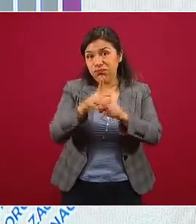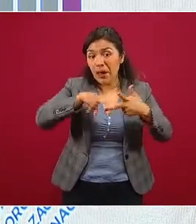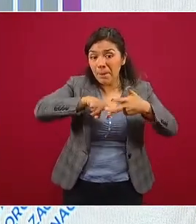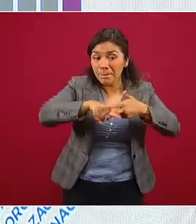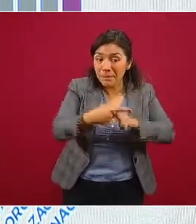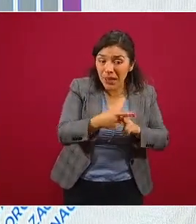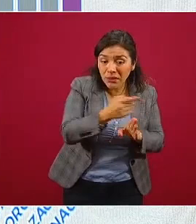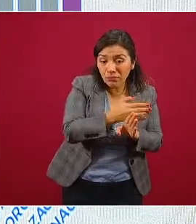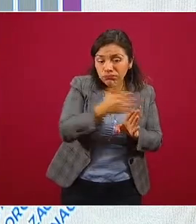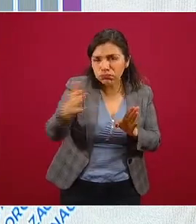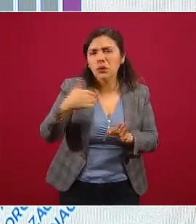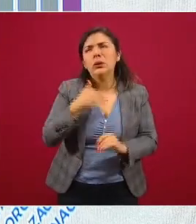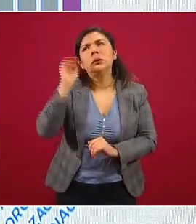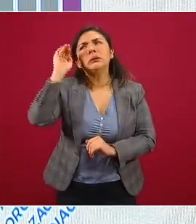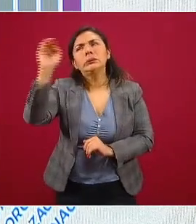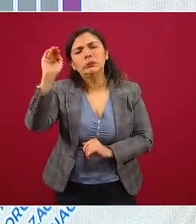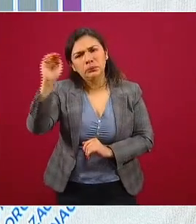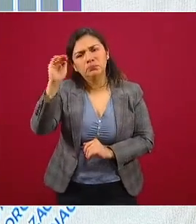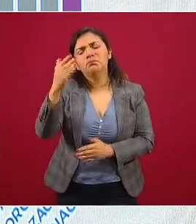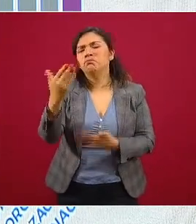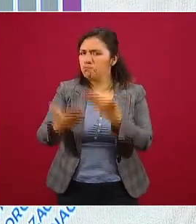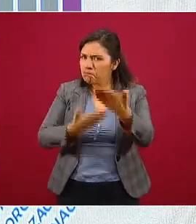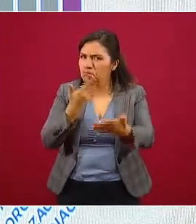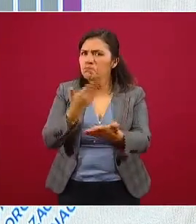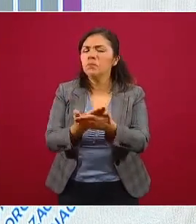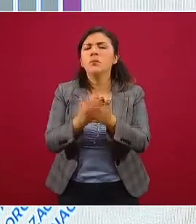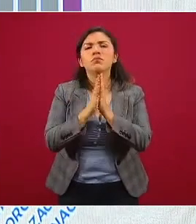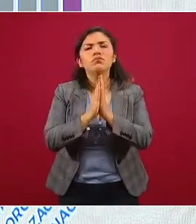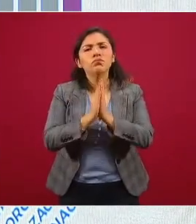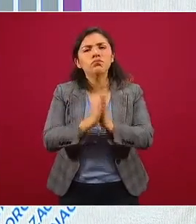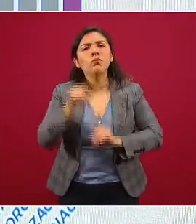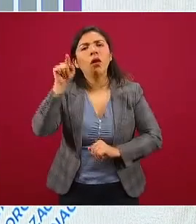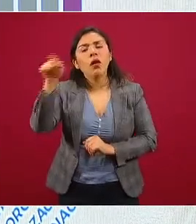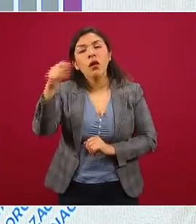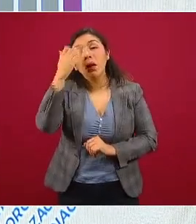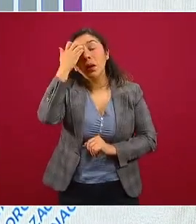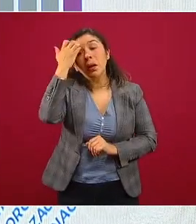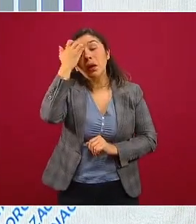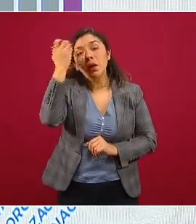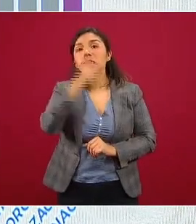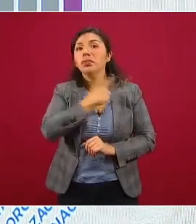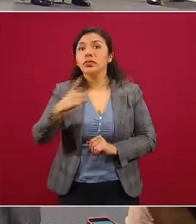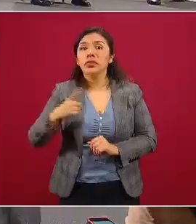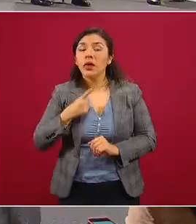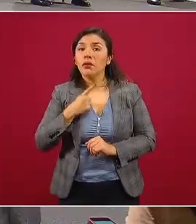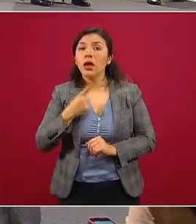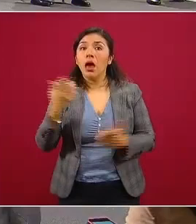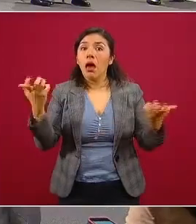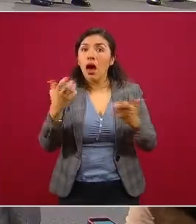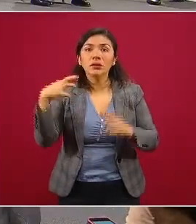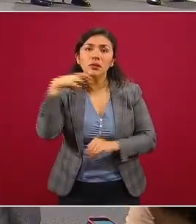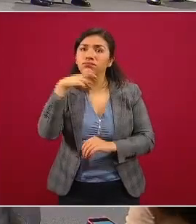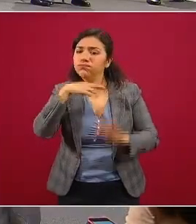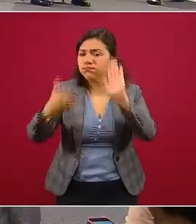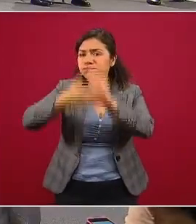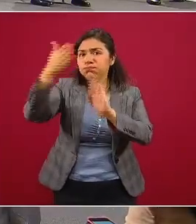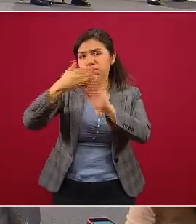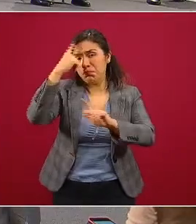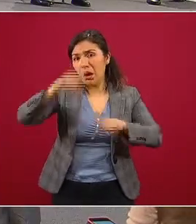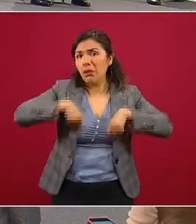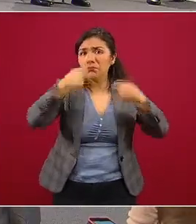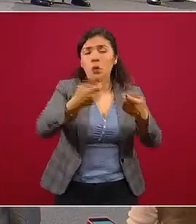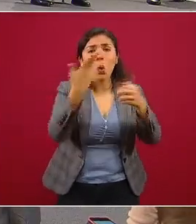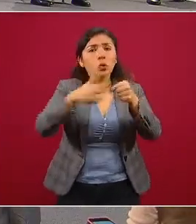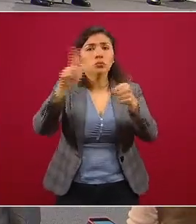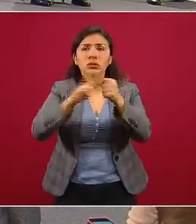le solicitamos que se entregara el hospital,